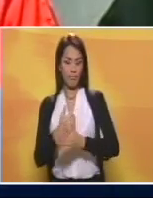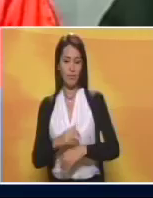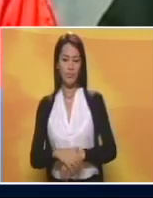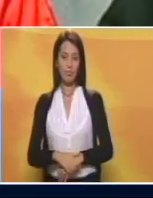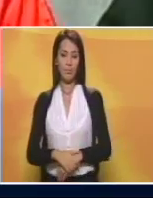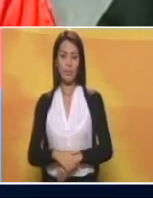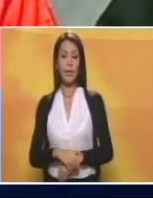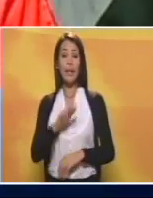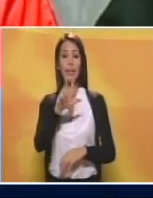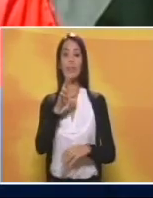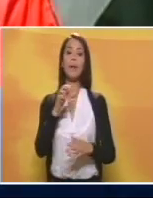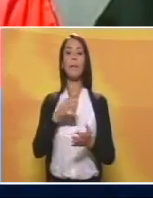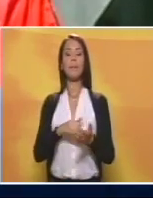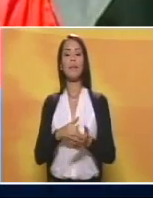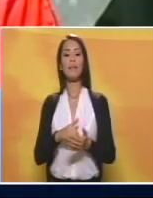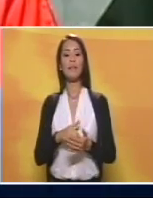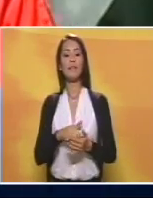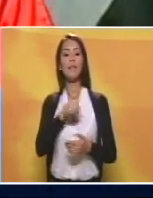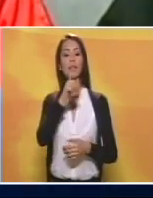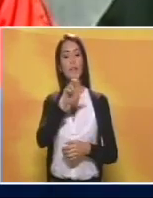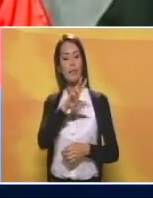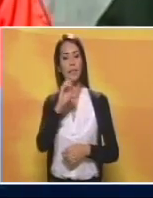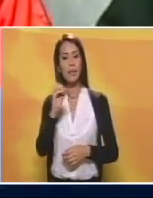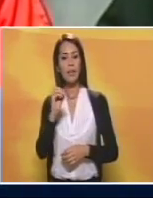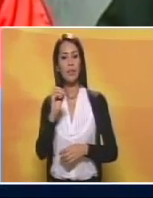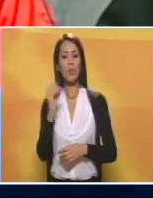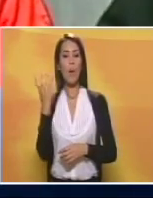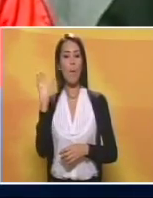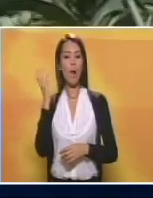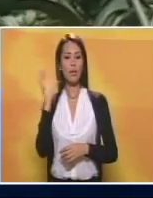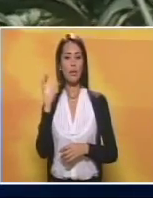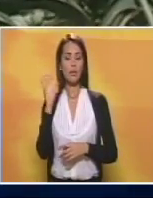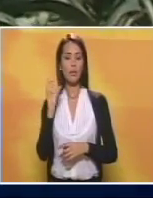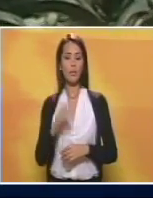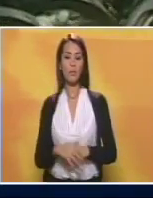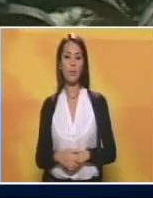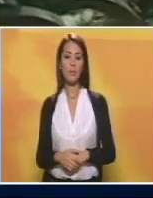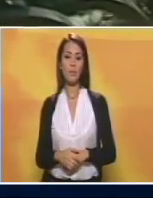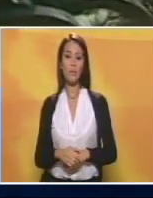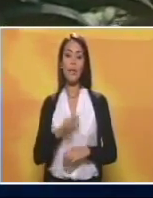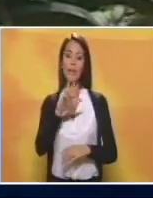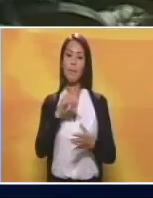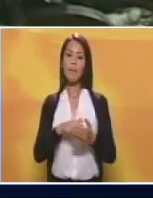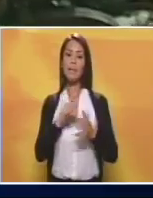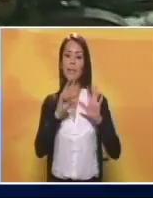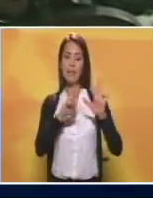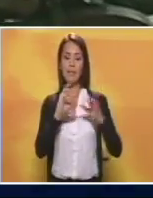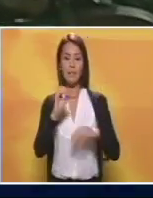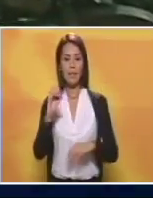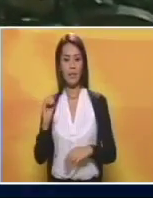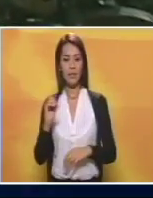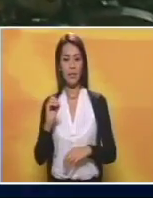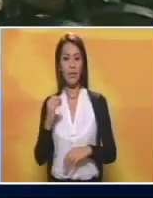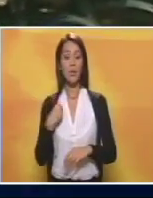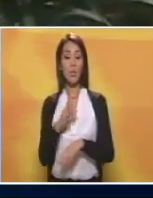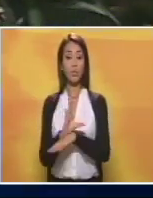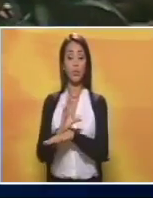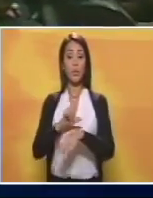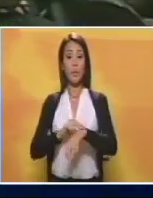hicieron 3.328 traslados en ambulancia. Se hicieron 3.717 atenciones